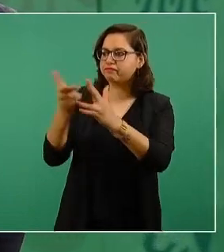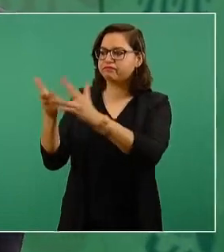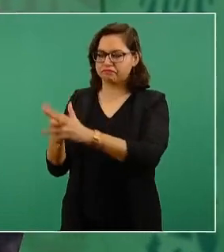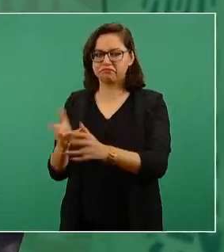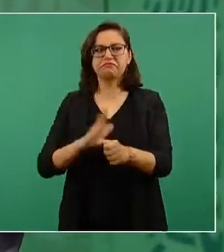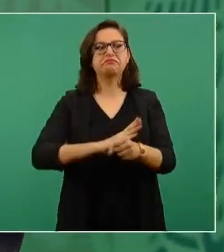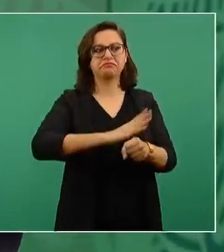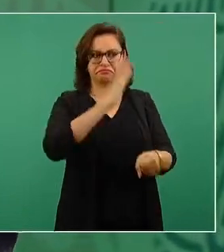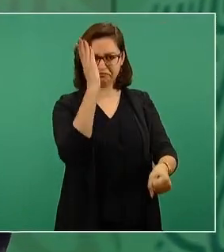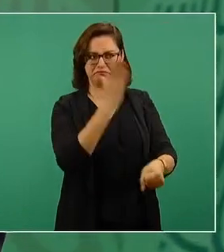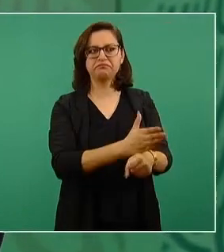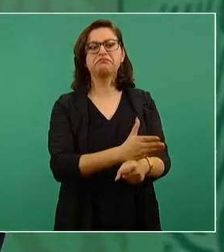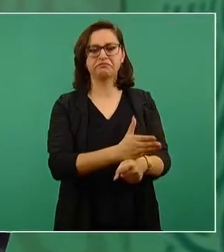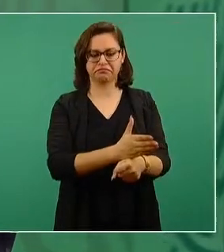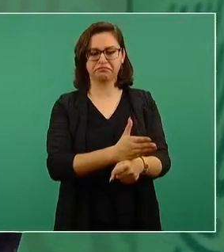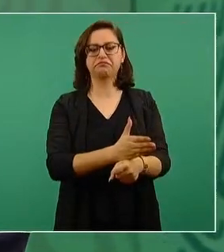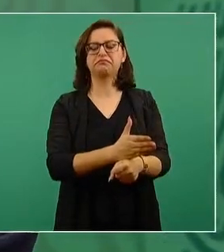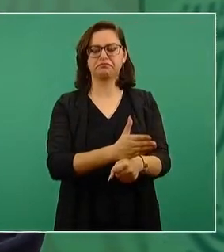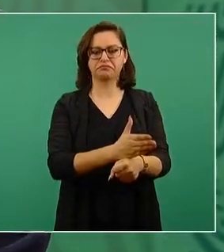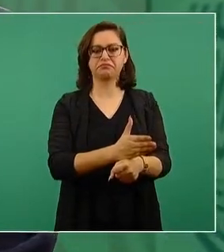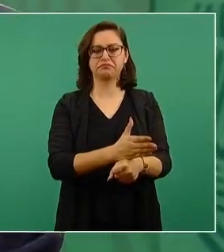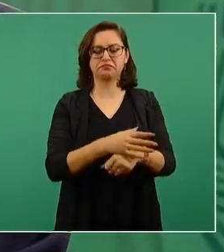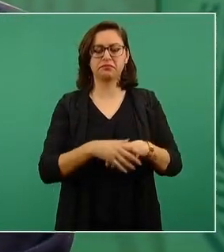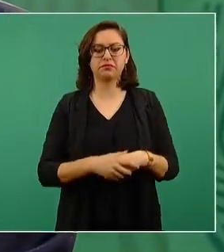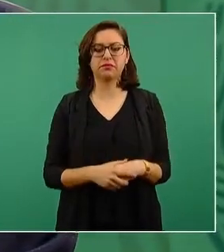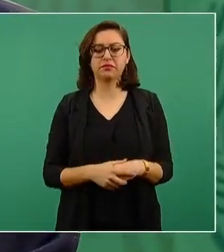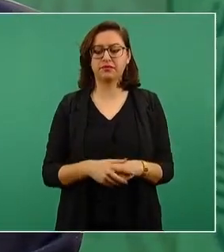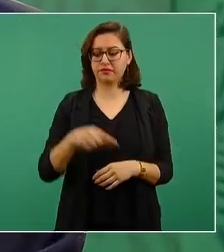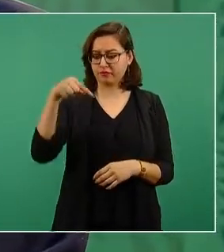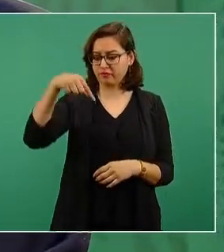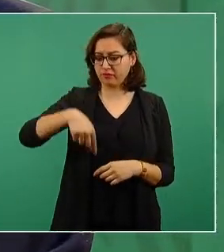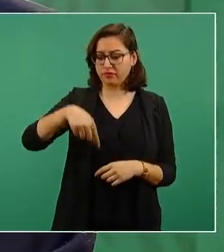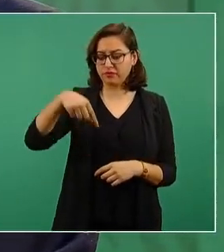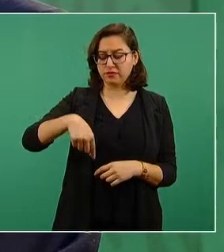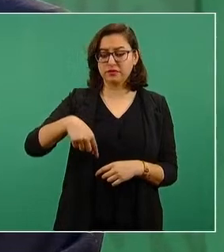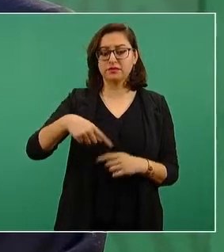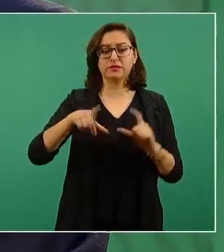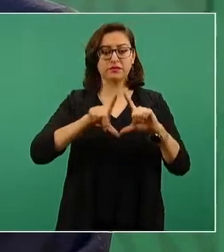Las mujeres, nuestro país, son libres